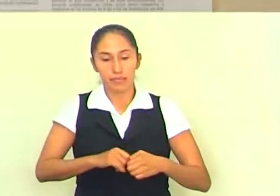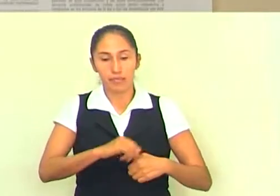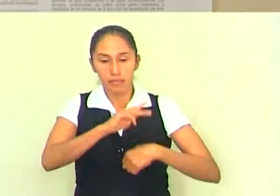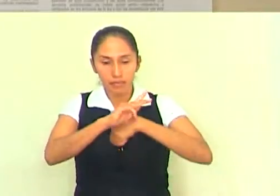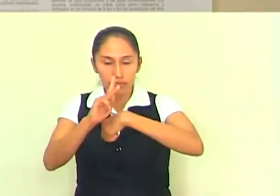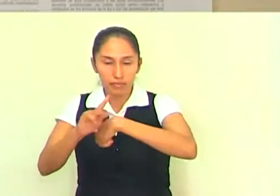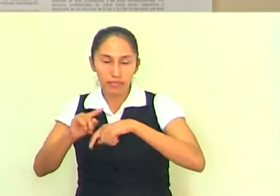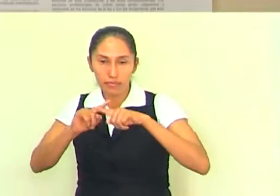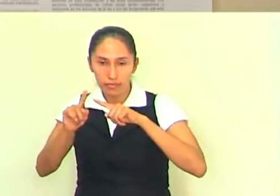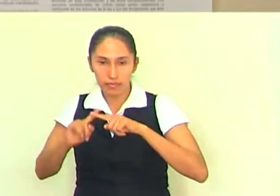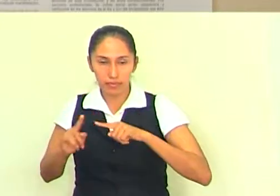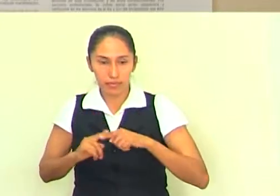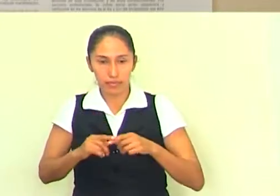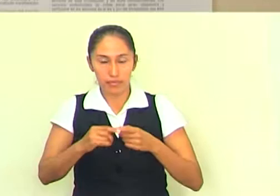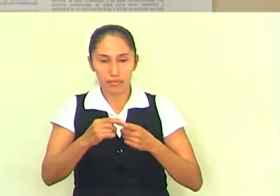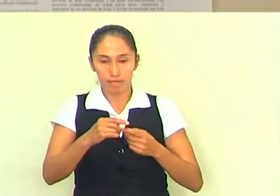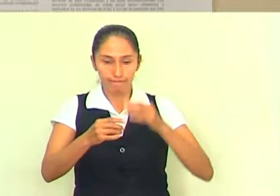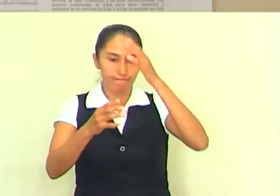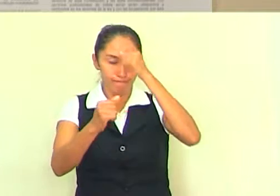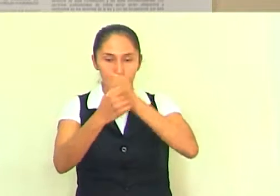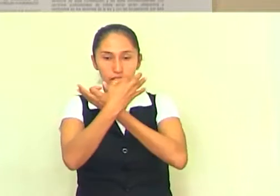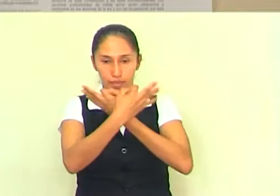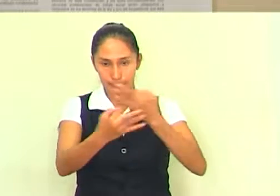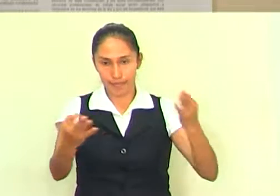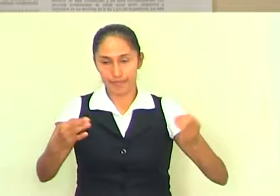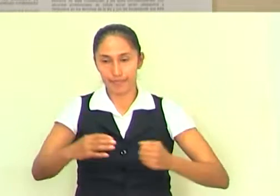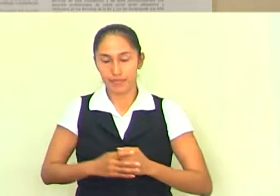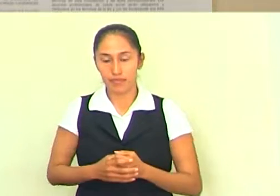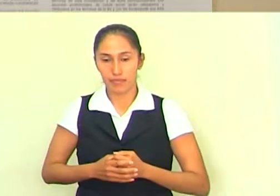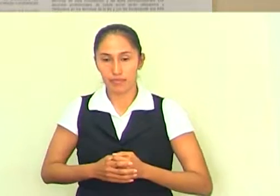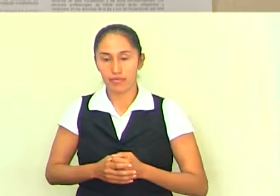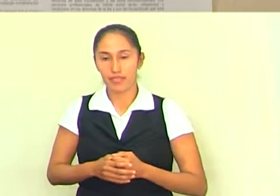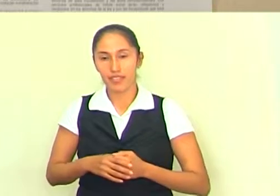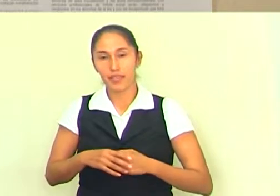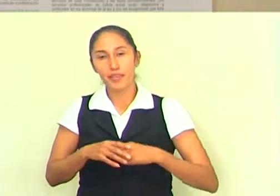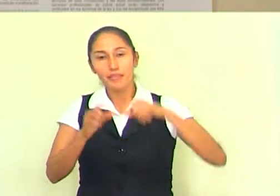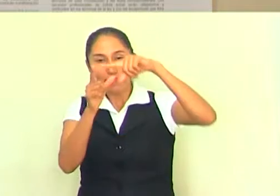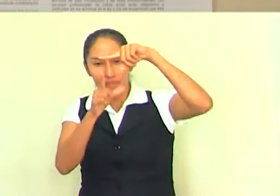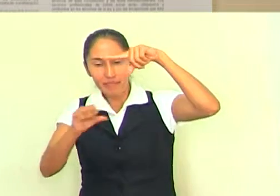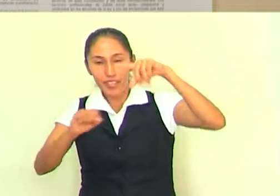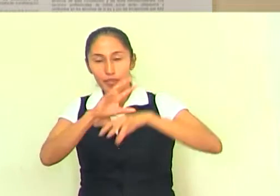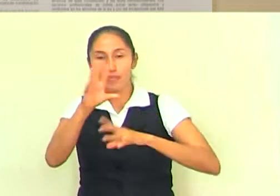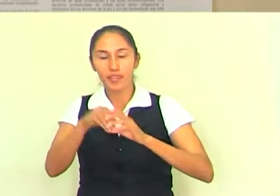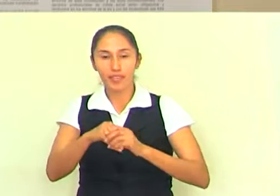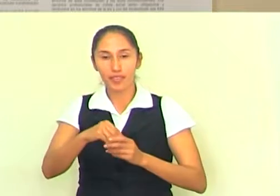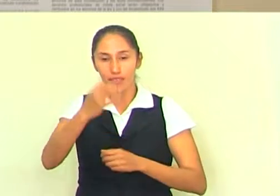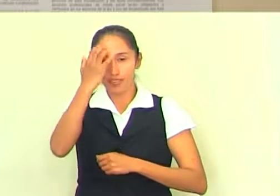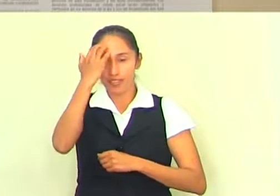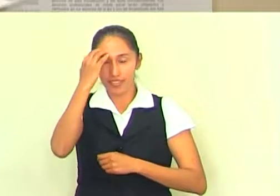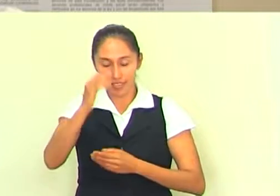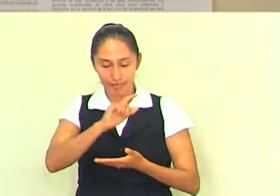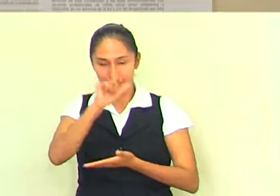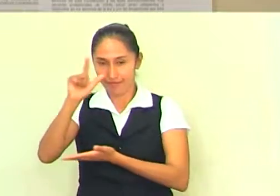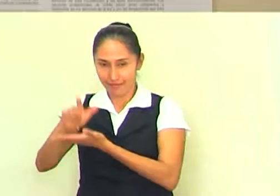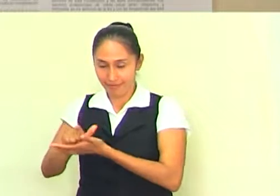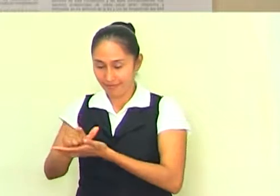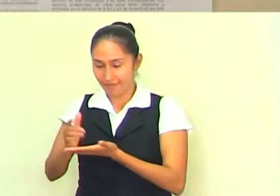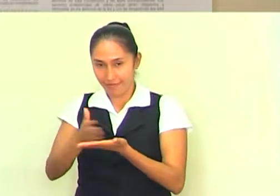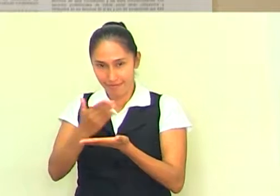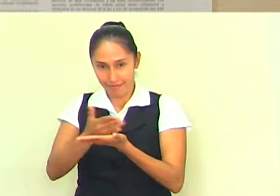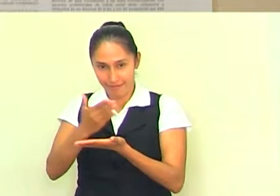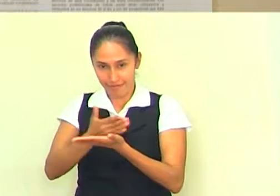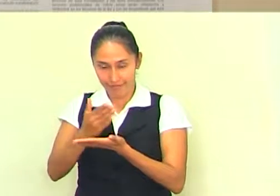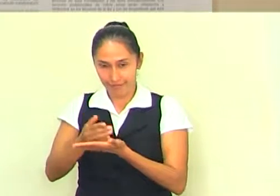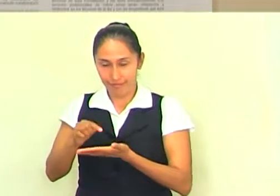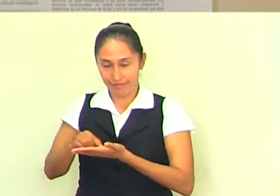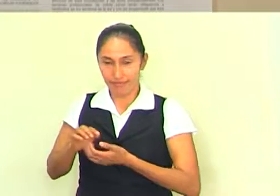el caso de nuestro país, en la Constitución Política de los Estados Unidos Mexicanos. ¿Quiénes deberían de